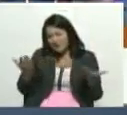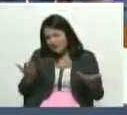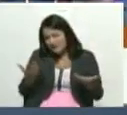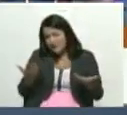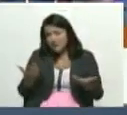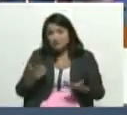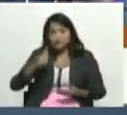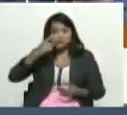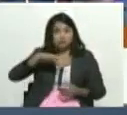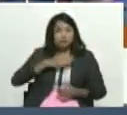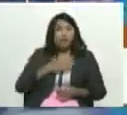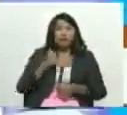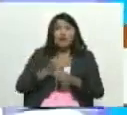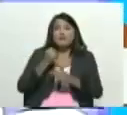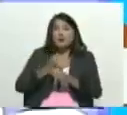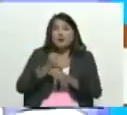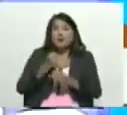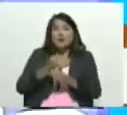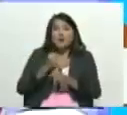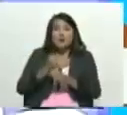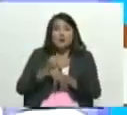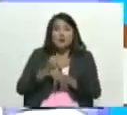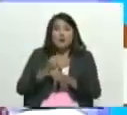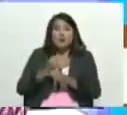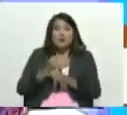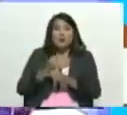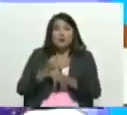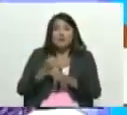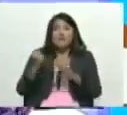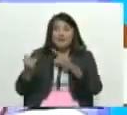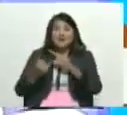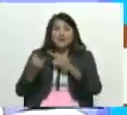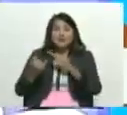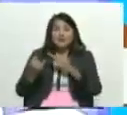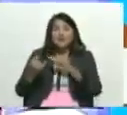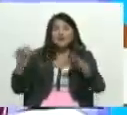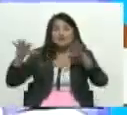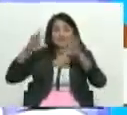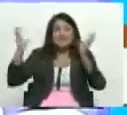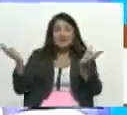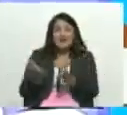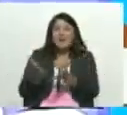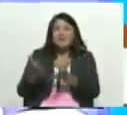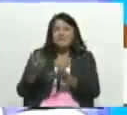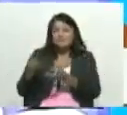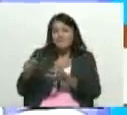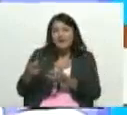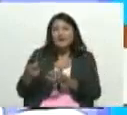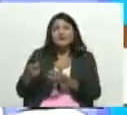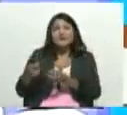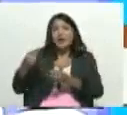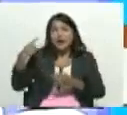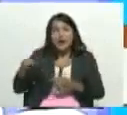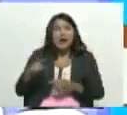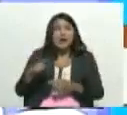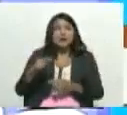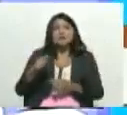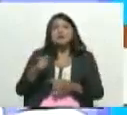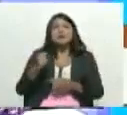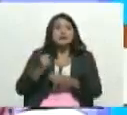trabajo en una organización global de medios en donde trabajamos con diferentes